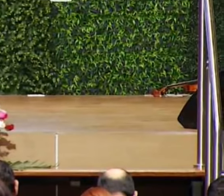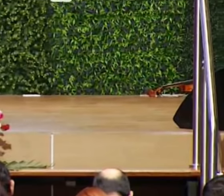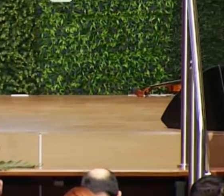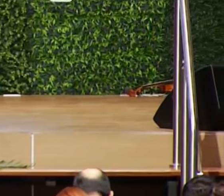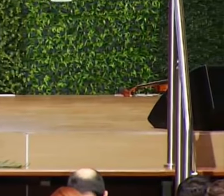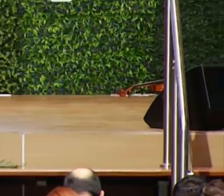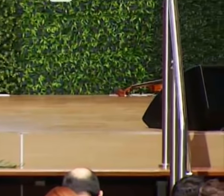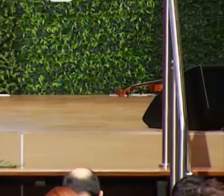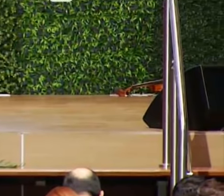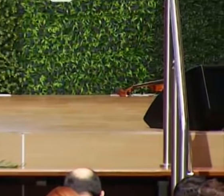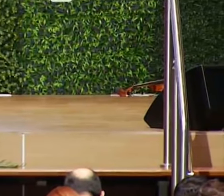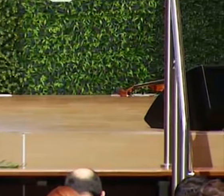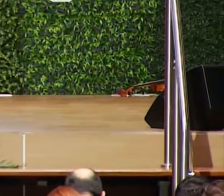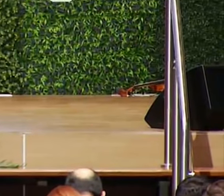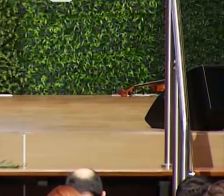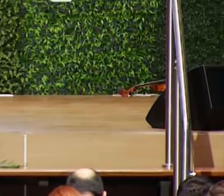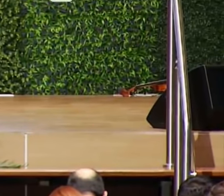conforme,